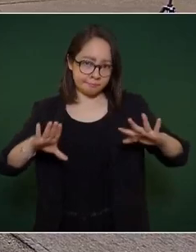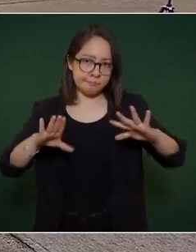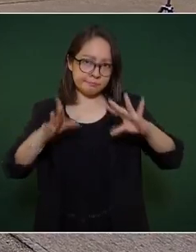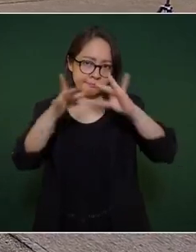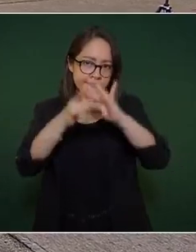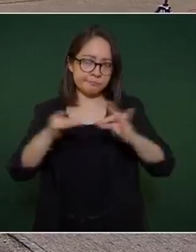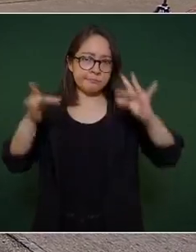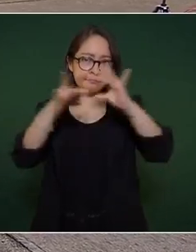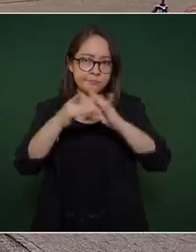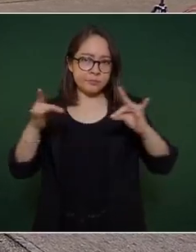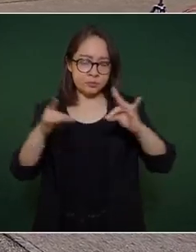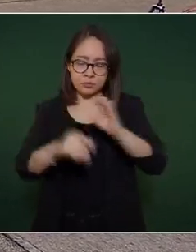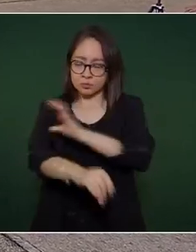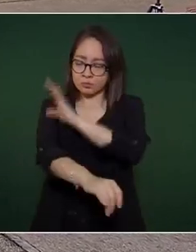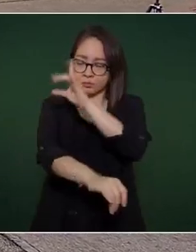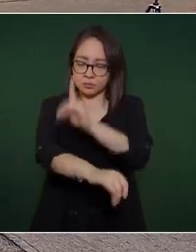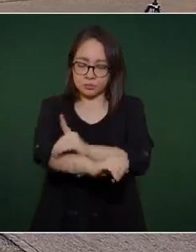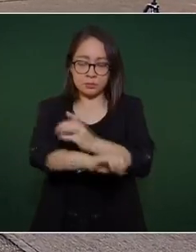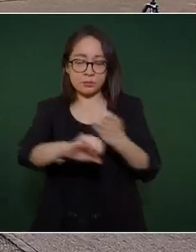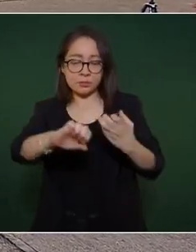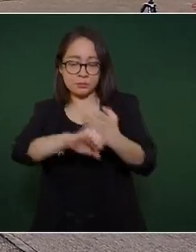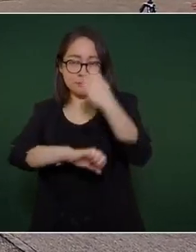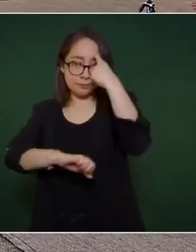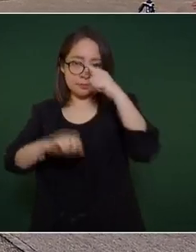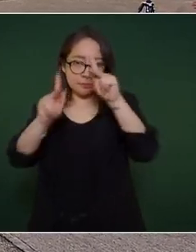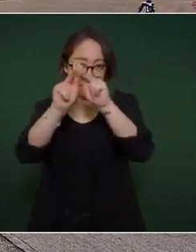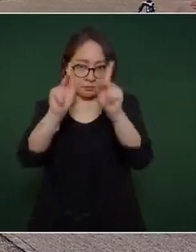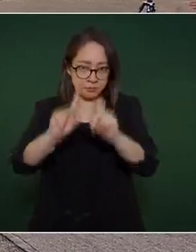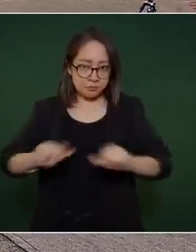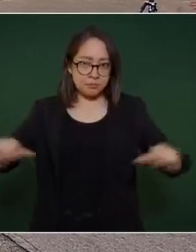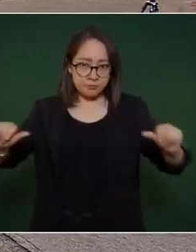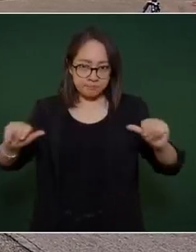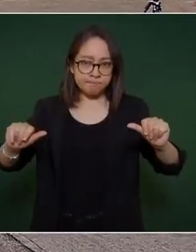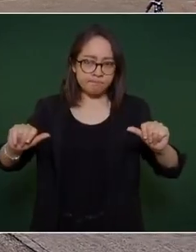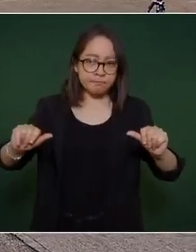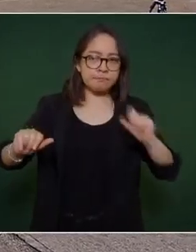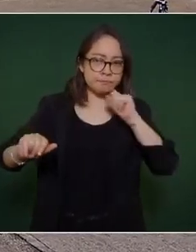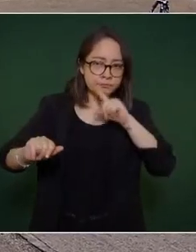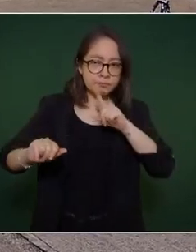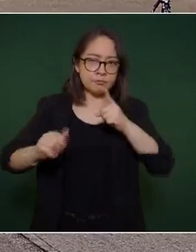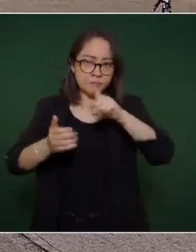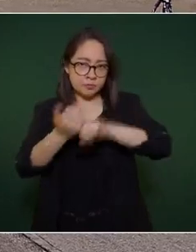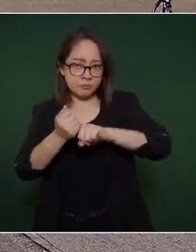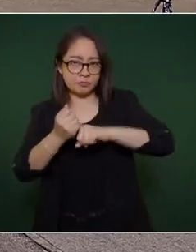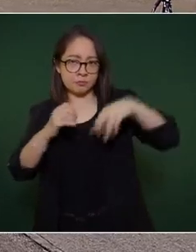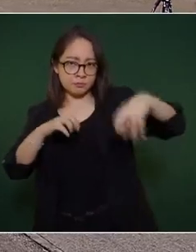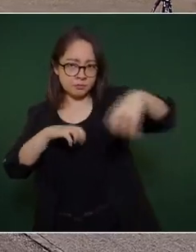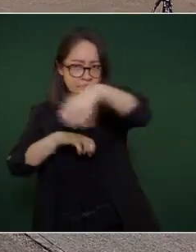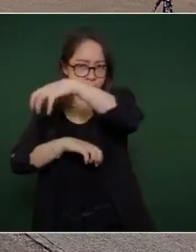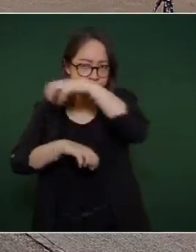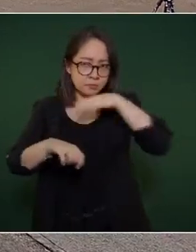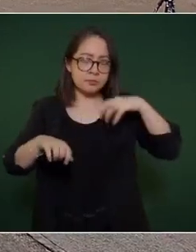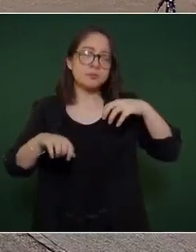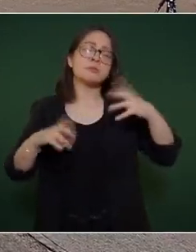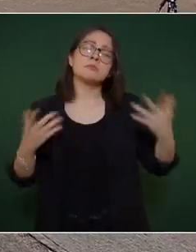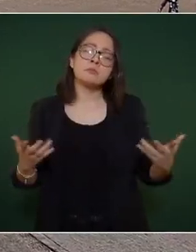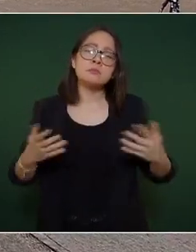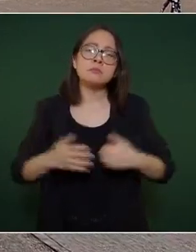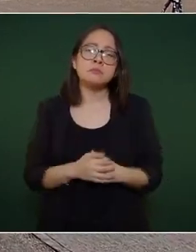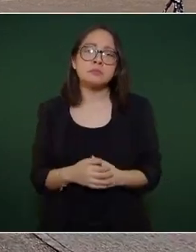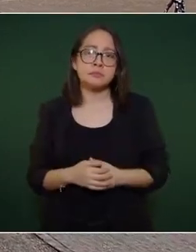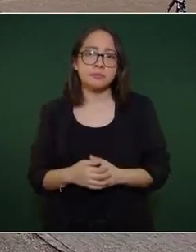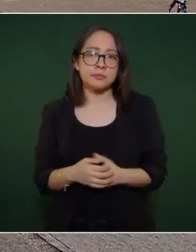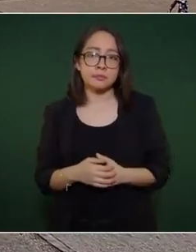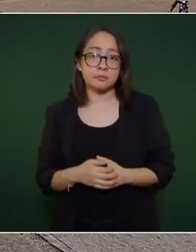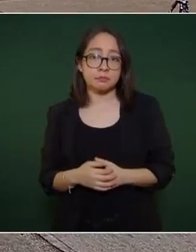través de la Coordinación Estatal para la Construcción de la Paz y las corporaciones que la integran que usted ha instruido.